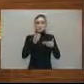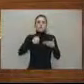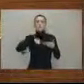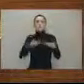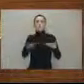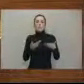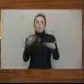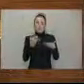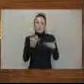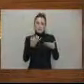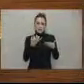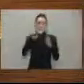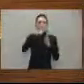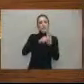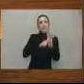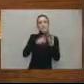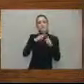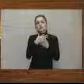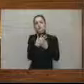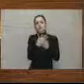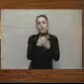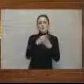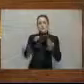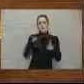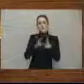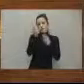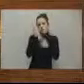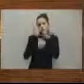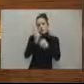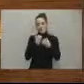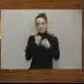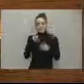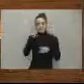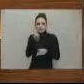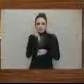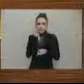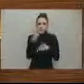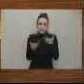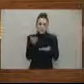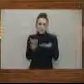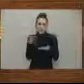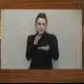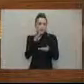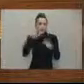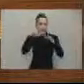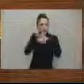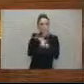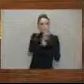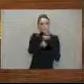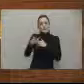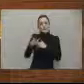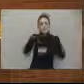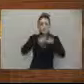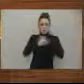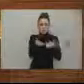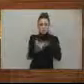circunstancias, socioeconómicas, circunstancias que faciliten el acceso a este transporte a personas con unas especiales dificultades.